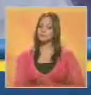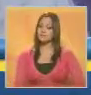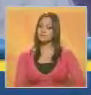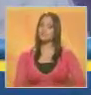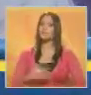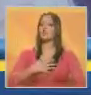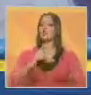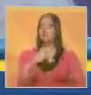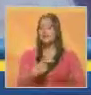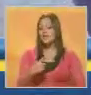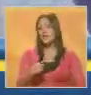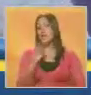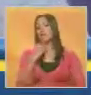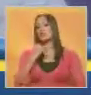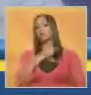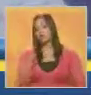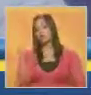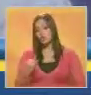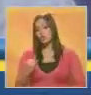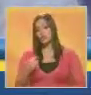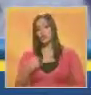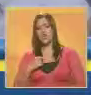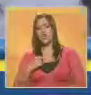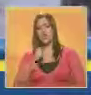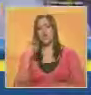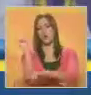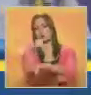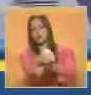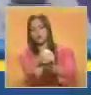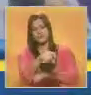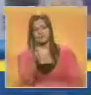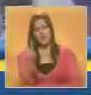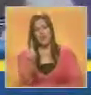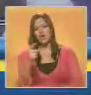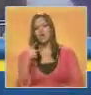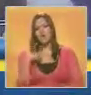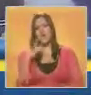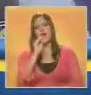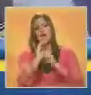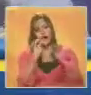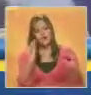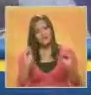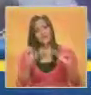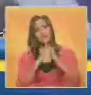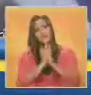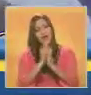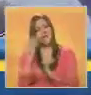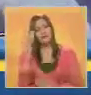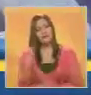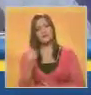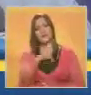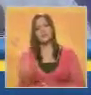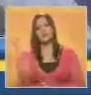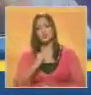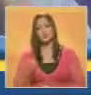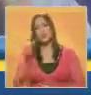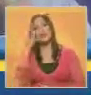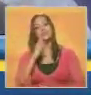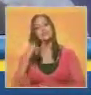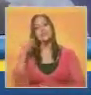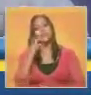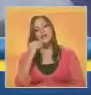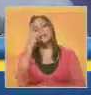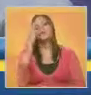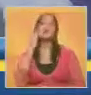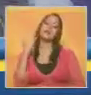Yo he dicho que no vengo al Zulia a vencer a nadie. Yo vengo al Zulia es a convencer a los zulianos de que tengo la experiencia, de